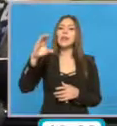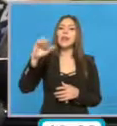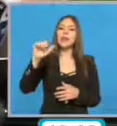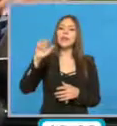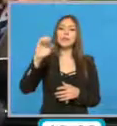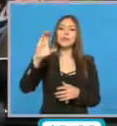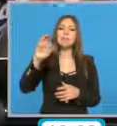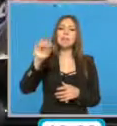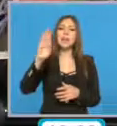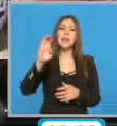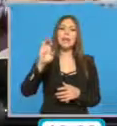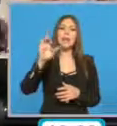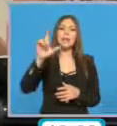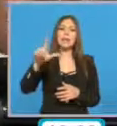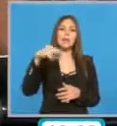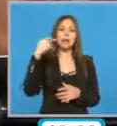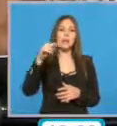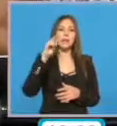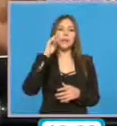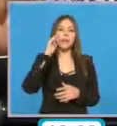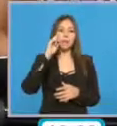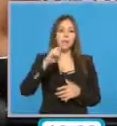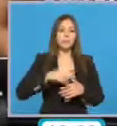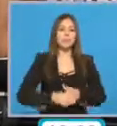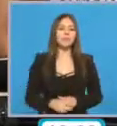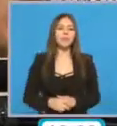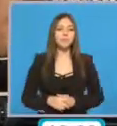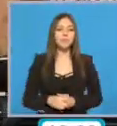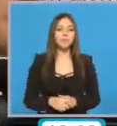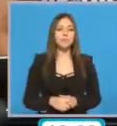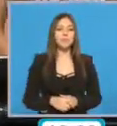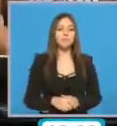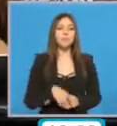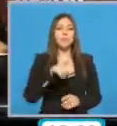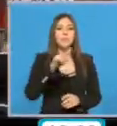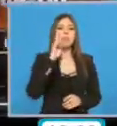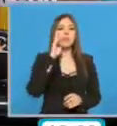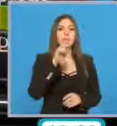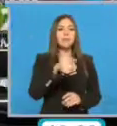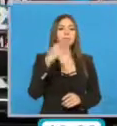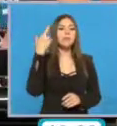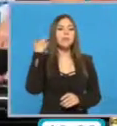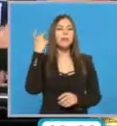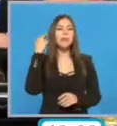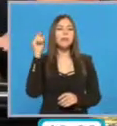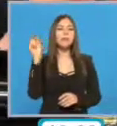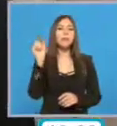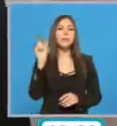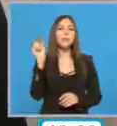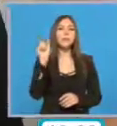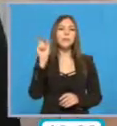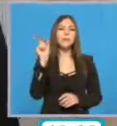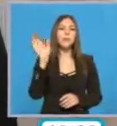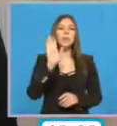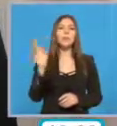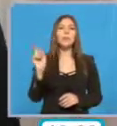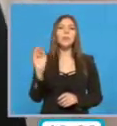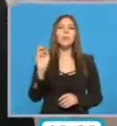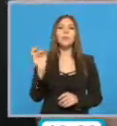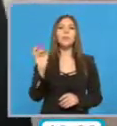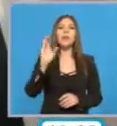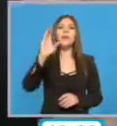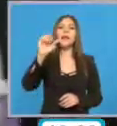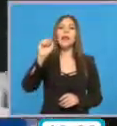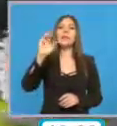Vamos A ver ver, si tengo explícale, por aquí. chef. Yo te pico la carnita ahora. Qué amable, compañera. Y es que además trae el cuchillo. A ver si se estrella. alcanza a escuchar. Se oye como el cascabel, ¿verdad? Por